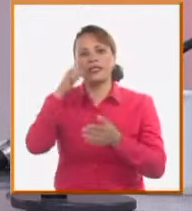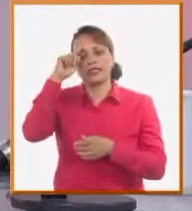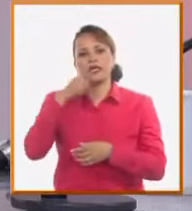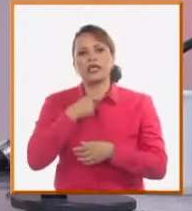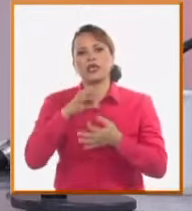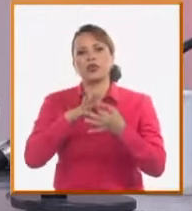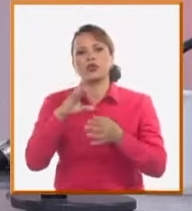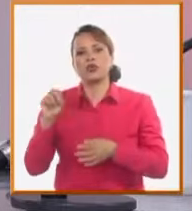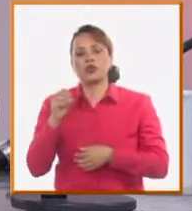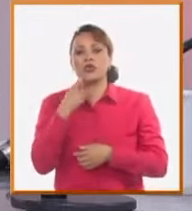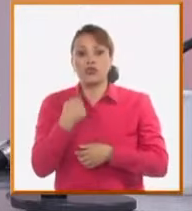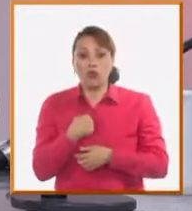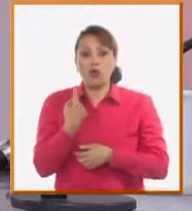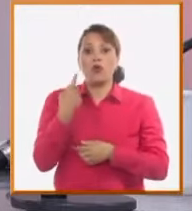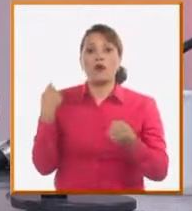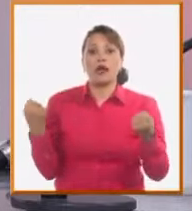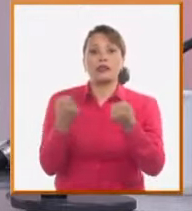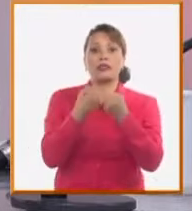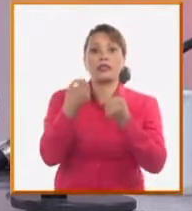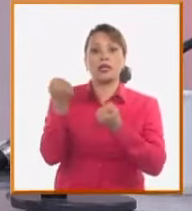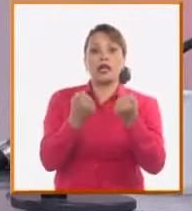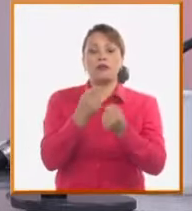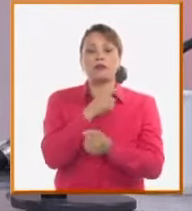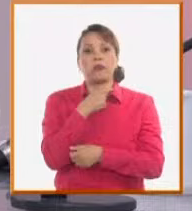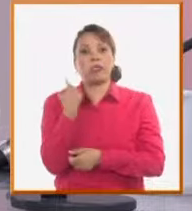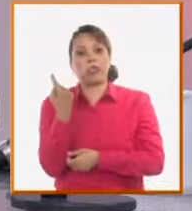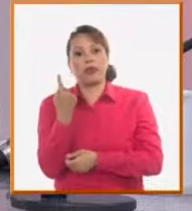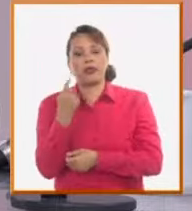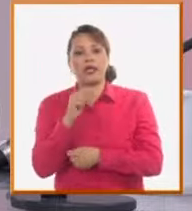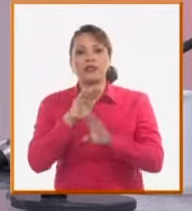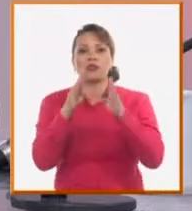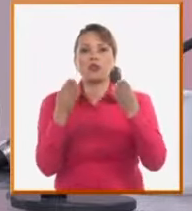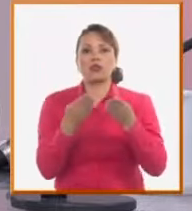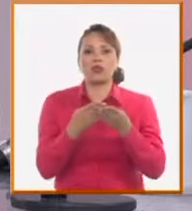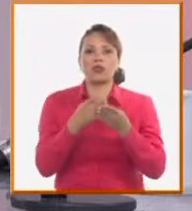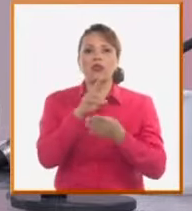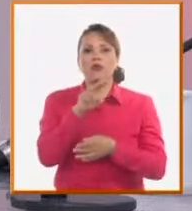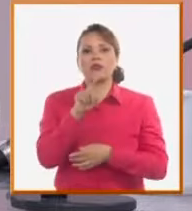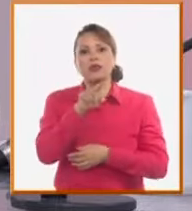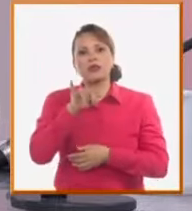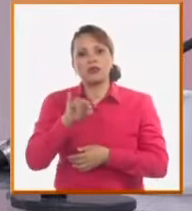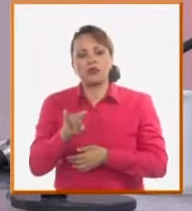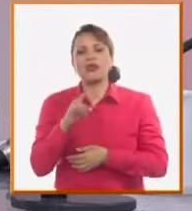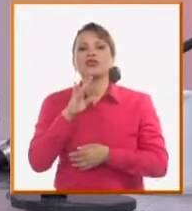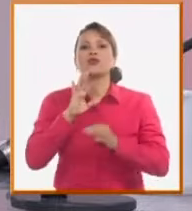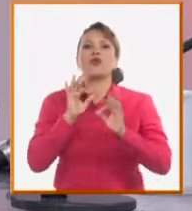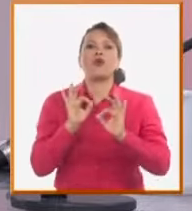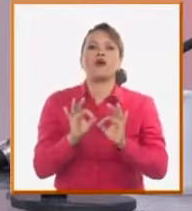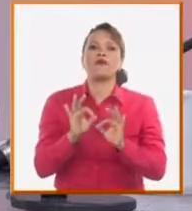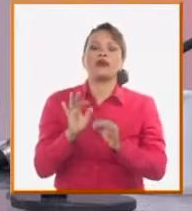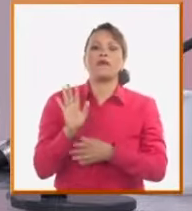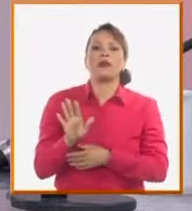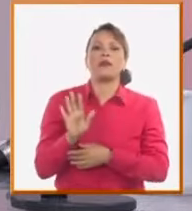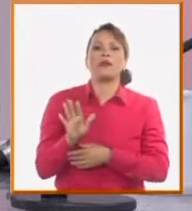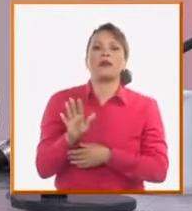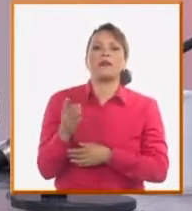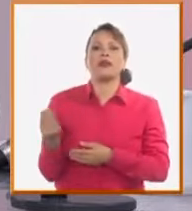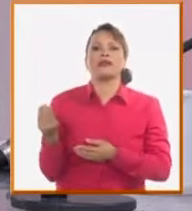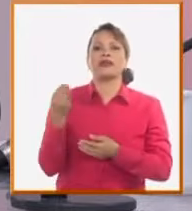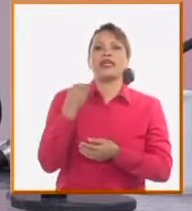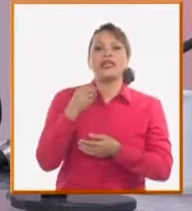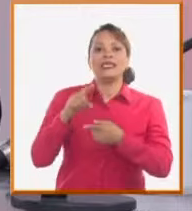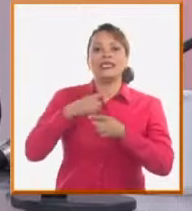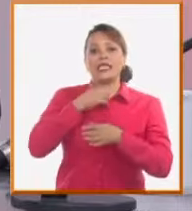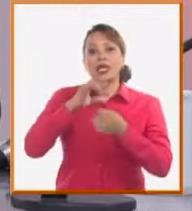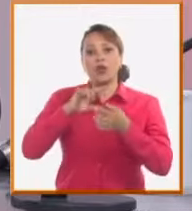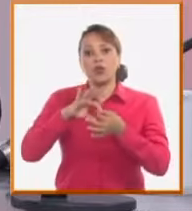sufrí un accidente donde mi auto fue pérdida total en el 2019 y aún espero por la reposición del seguro. Y Raider